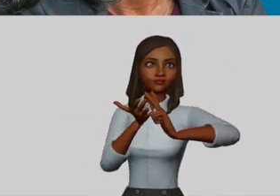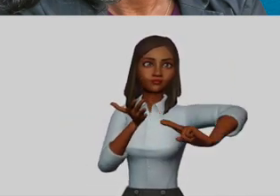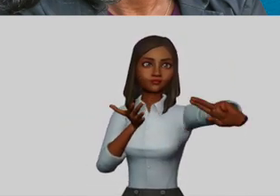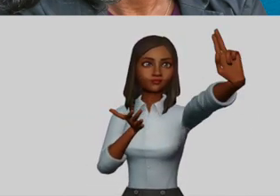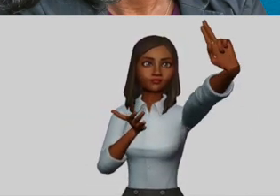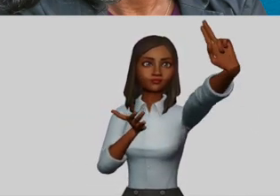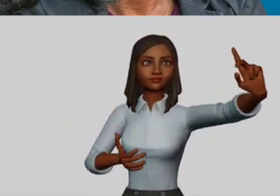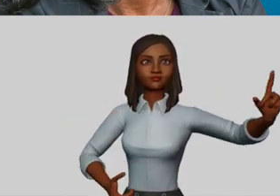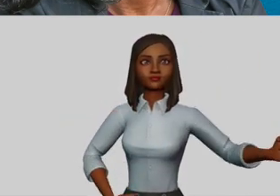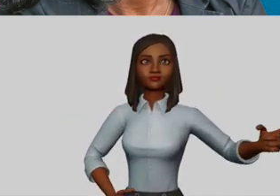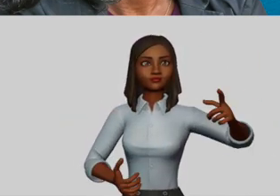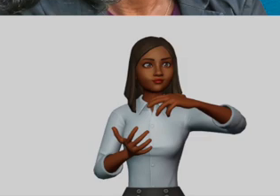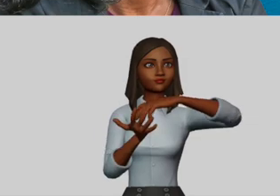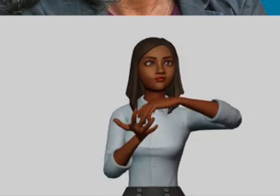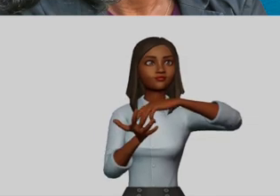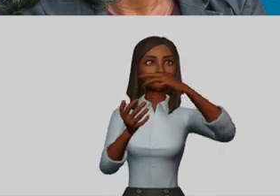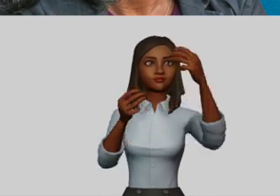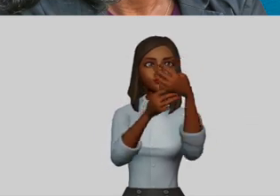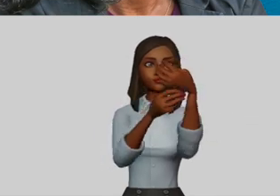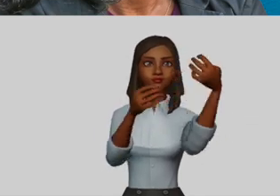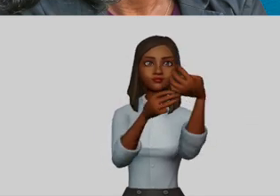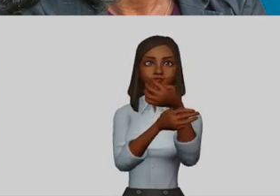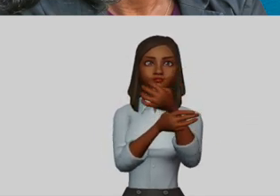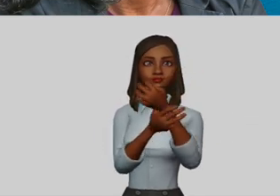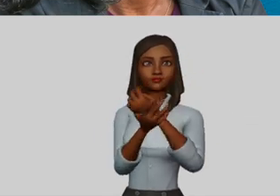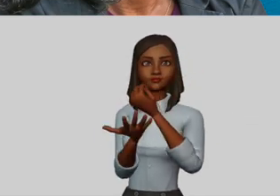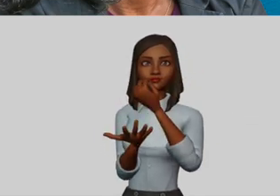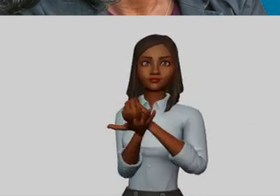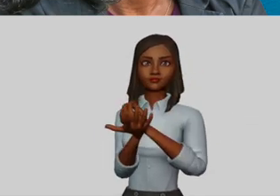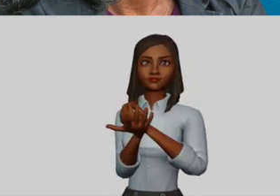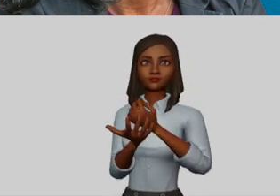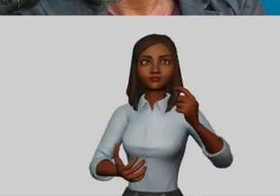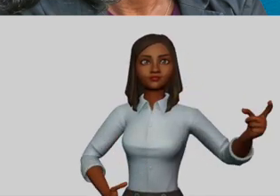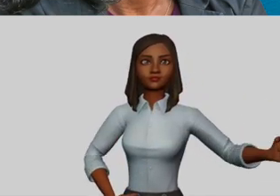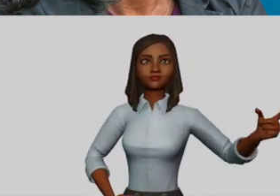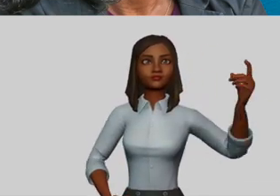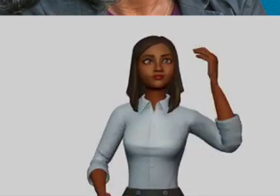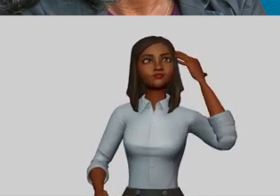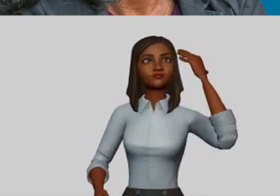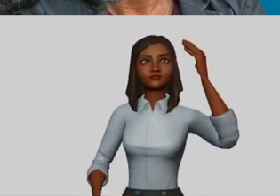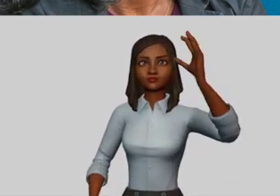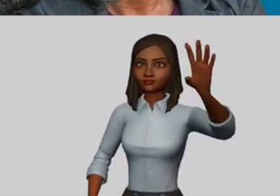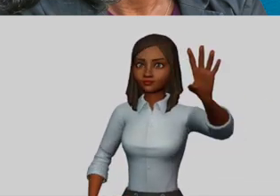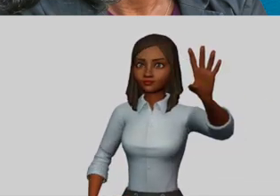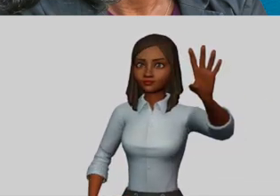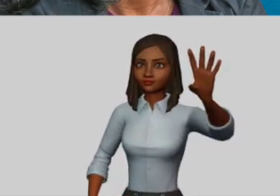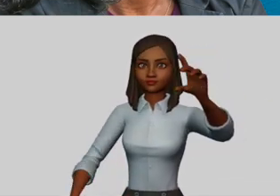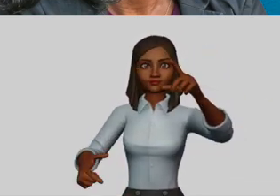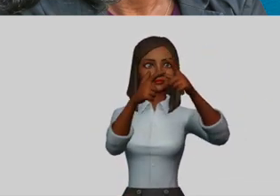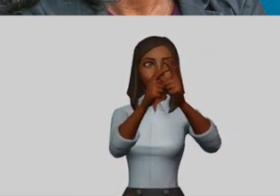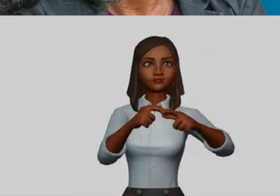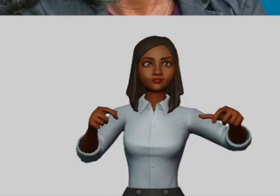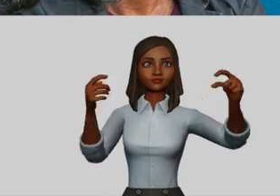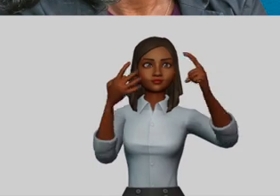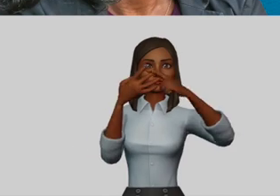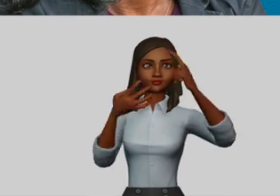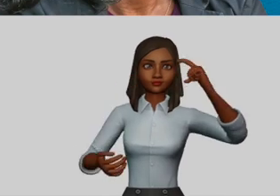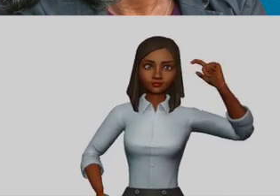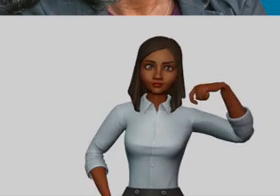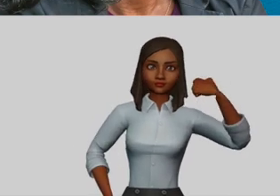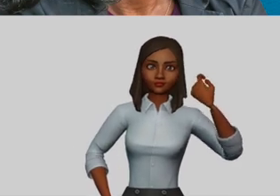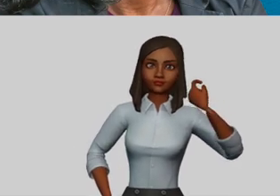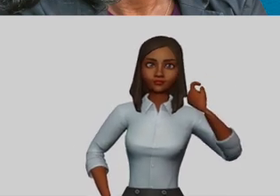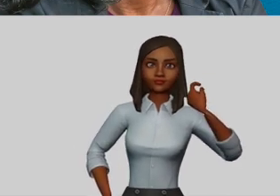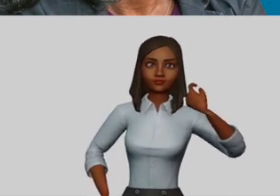430 millones de personas sordas alrededor del mundo. SignSpeak busca darle a esta comunidad acceso a las mismas